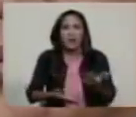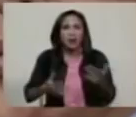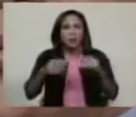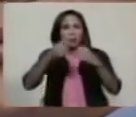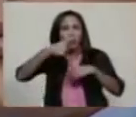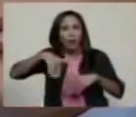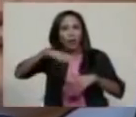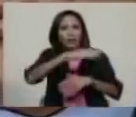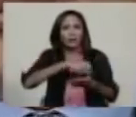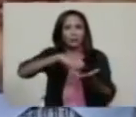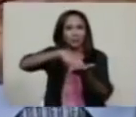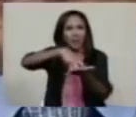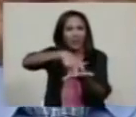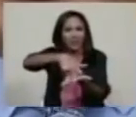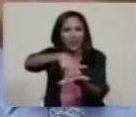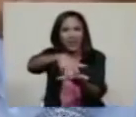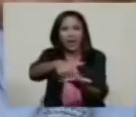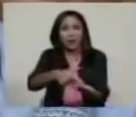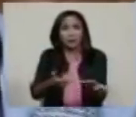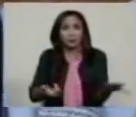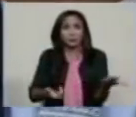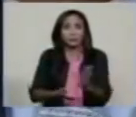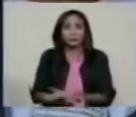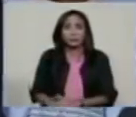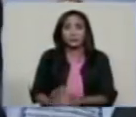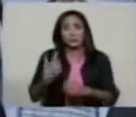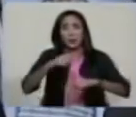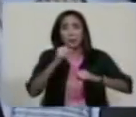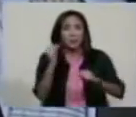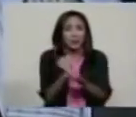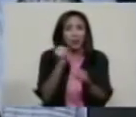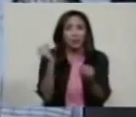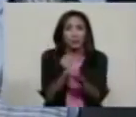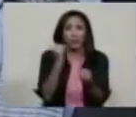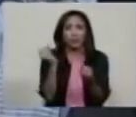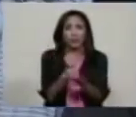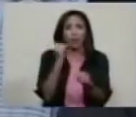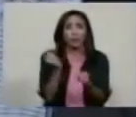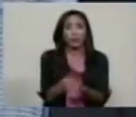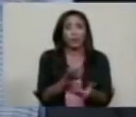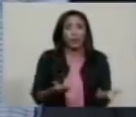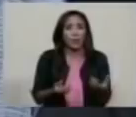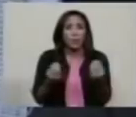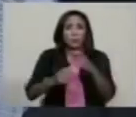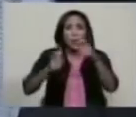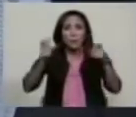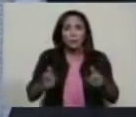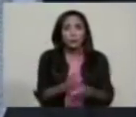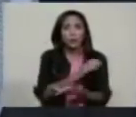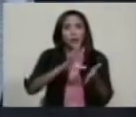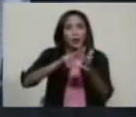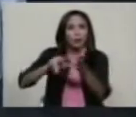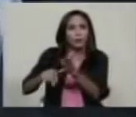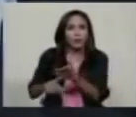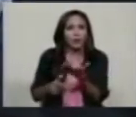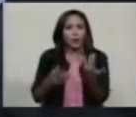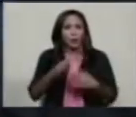que han esclavizado a la humanidad, que han explotado y saqueado los recursos naturales, no